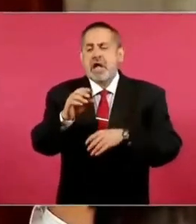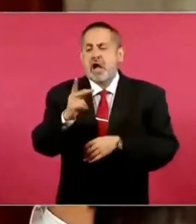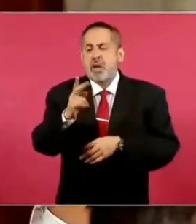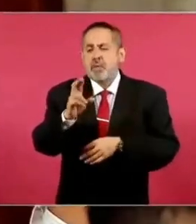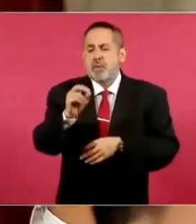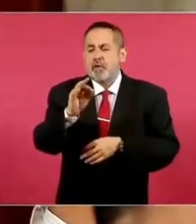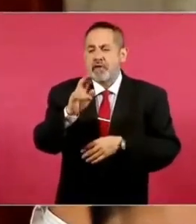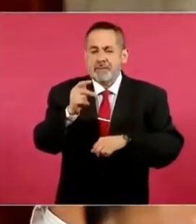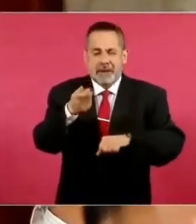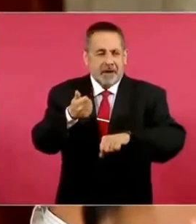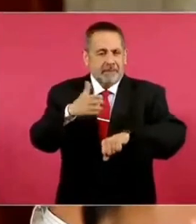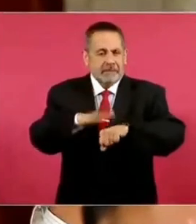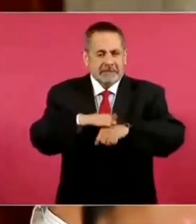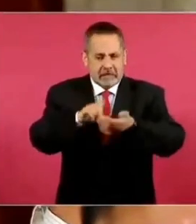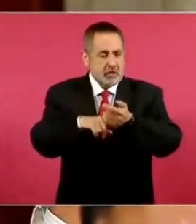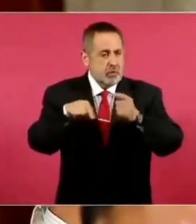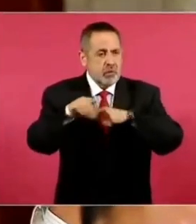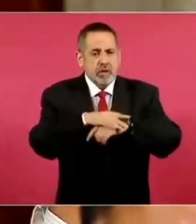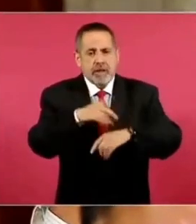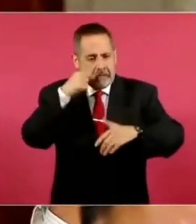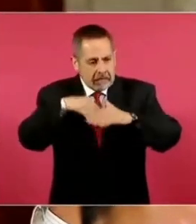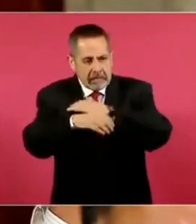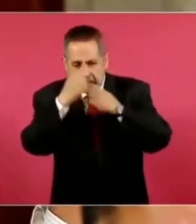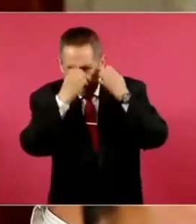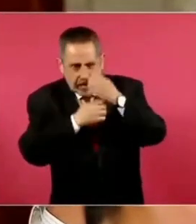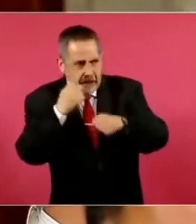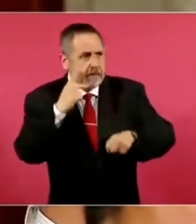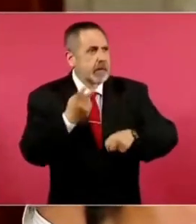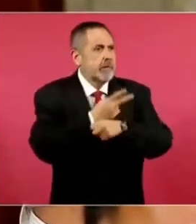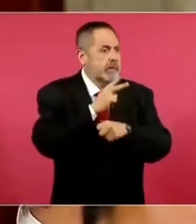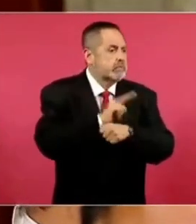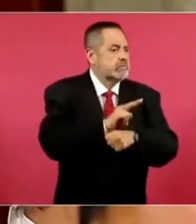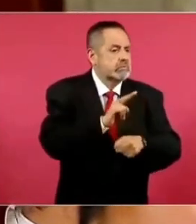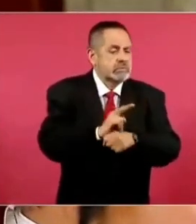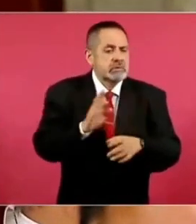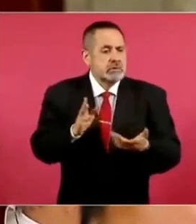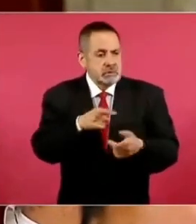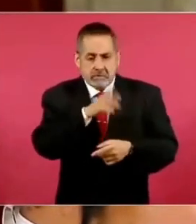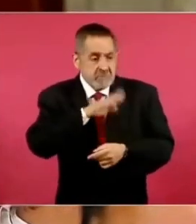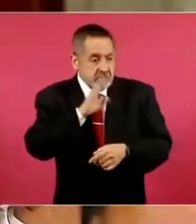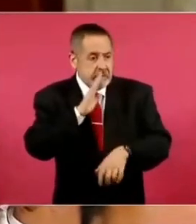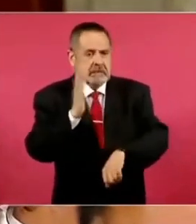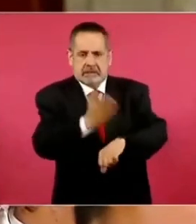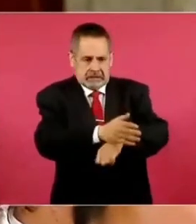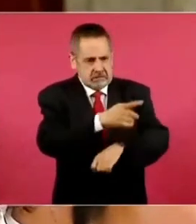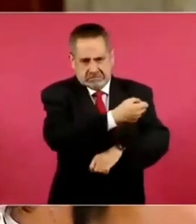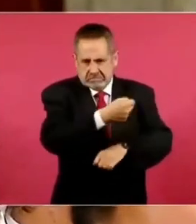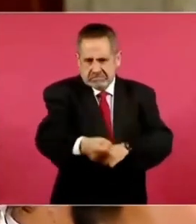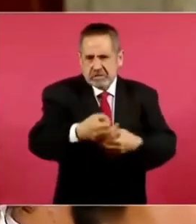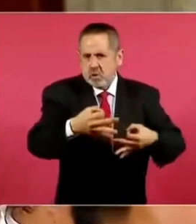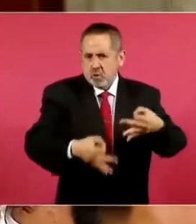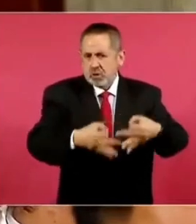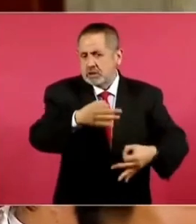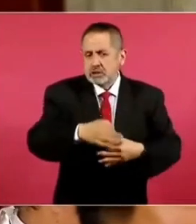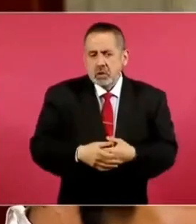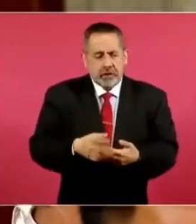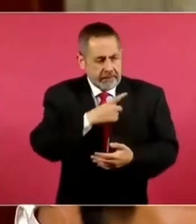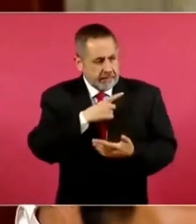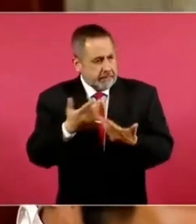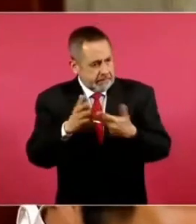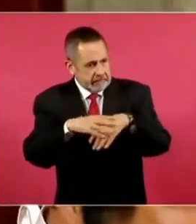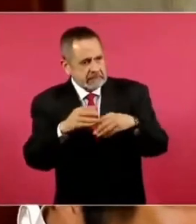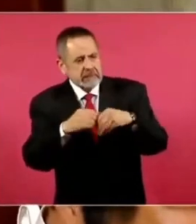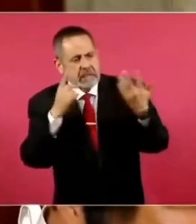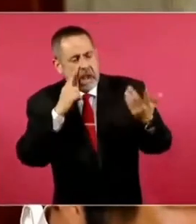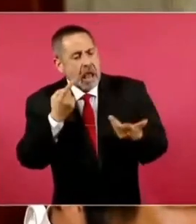regionales pueda ser auditado supervisado controlado sancionado enjuiciado que transparente el